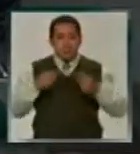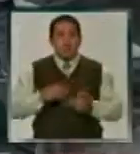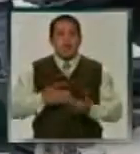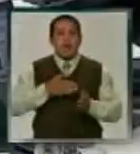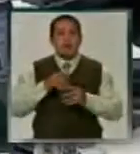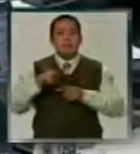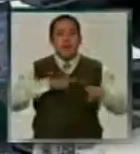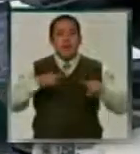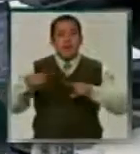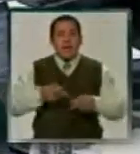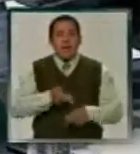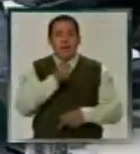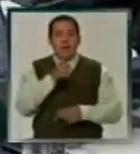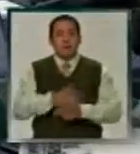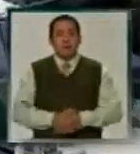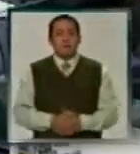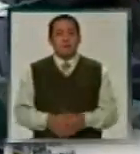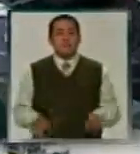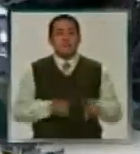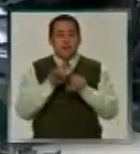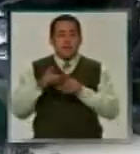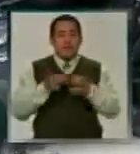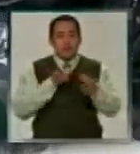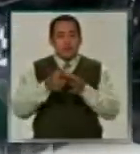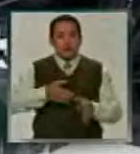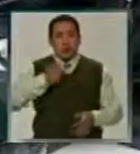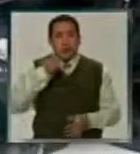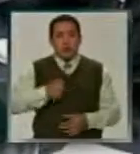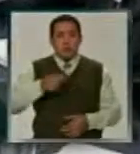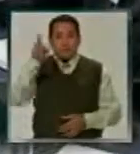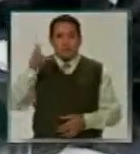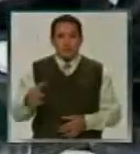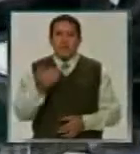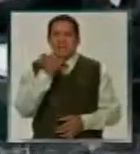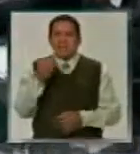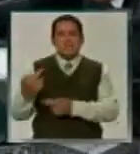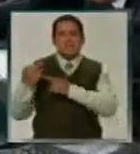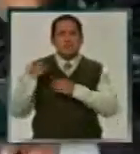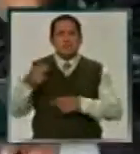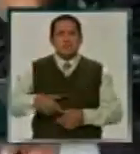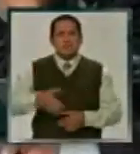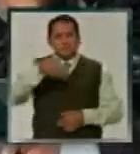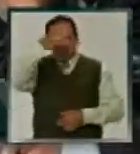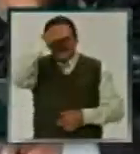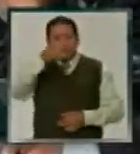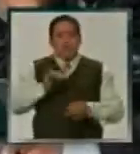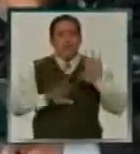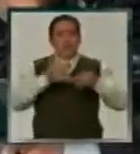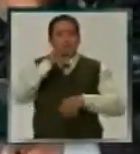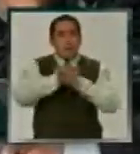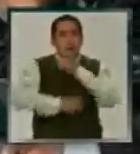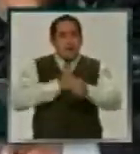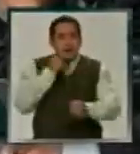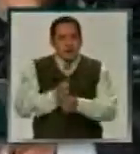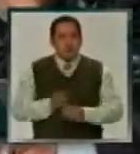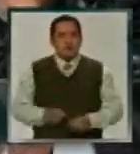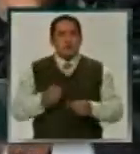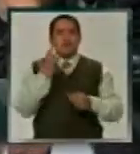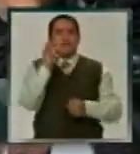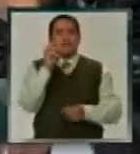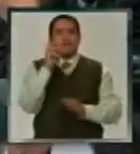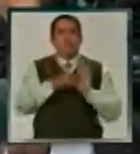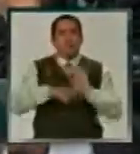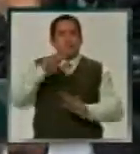agua. Se determinó además que el perito deberá ser un experto en gestión de agua con 15 años de experiencia, acreditar unos 30